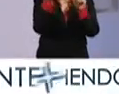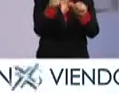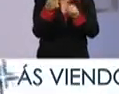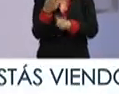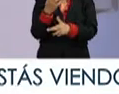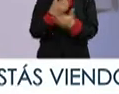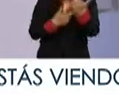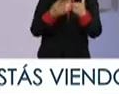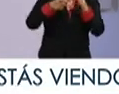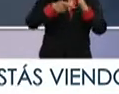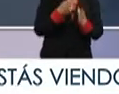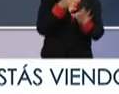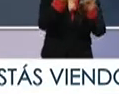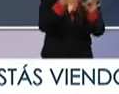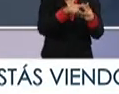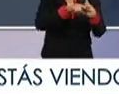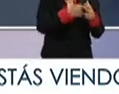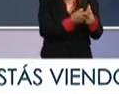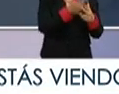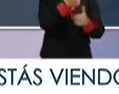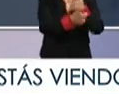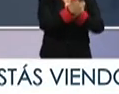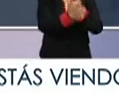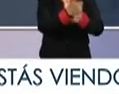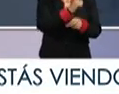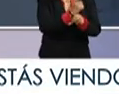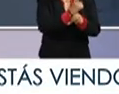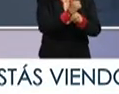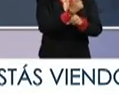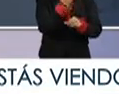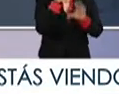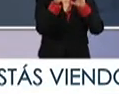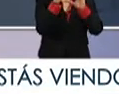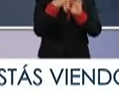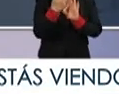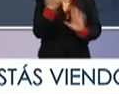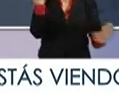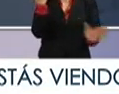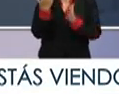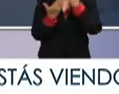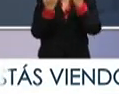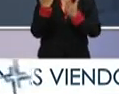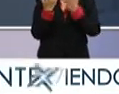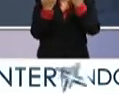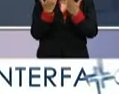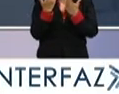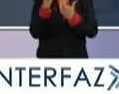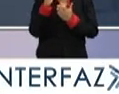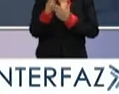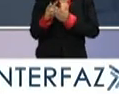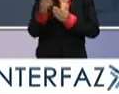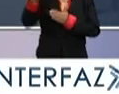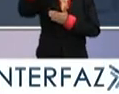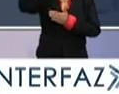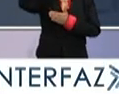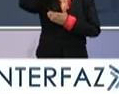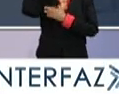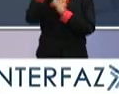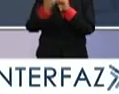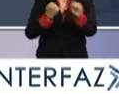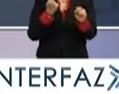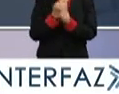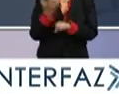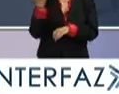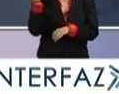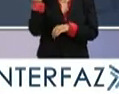regresar a lo que fue originalmente la carrera de comunicación. Cuando yo empecé a estudiarla hace muchísimos